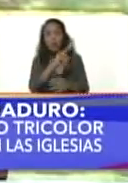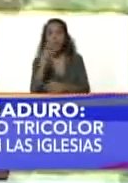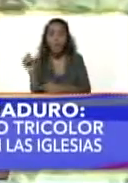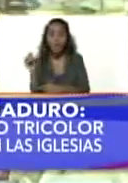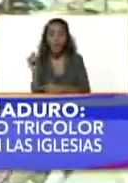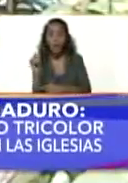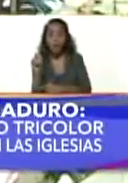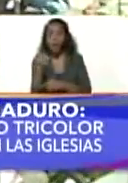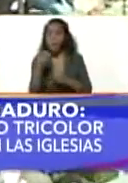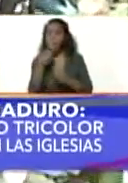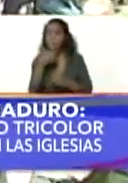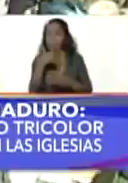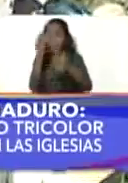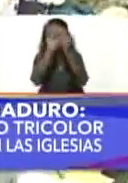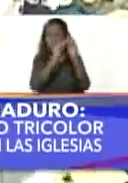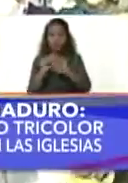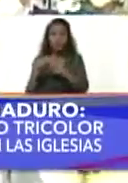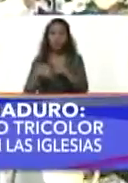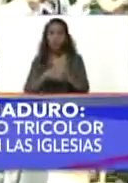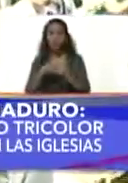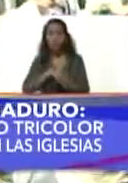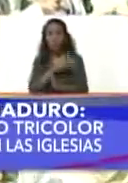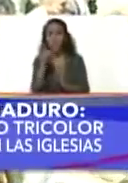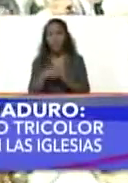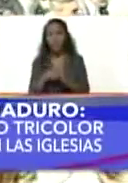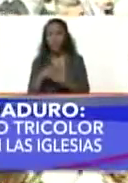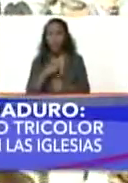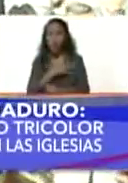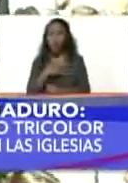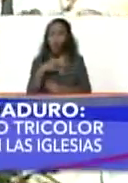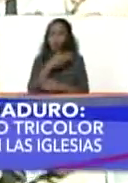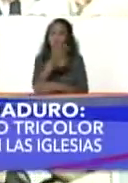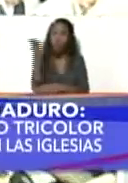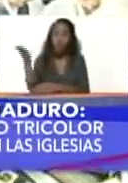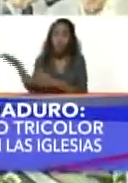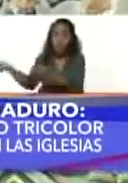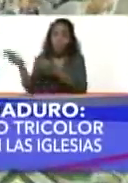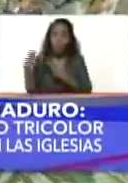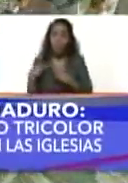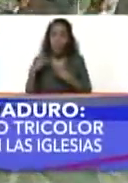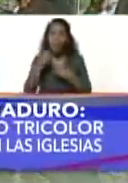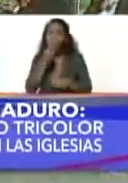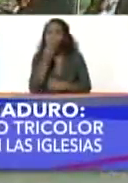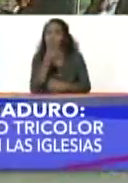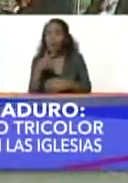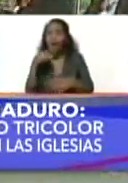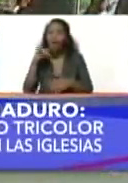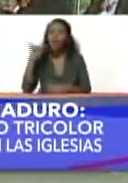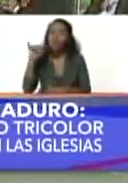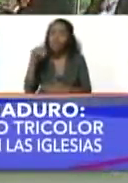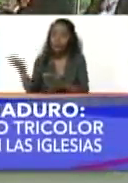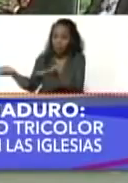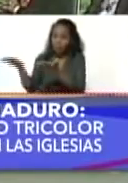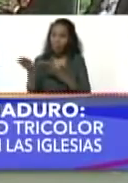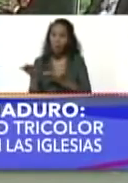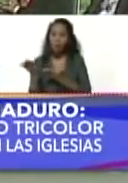menos. Yo quiero que ustedes me den la buena nueva, la buena noticia de que